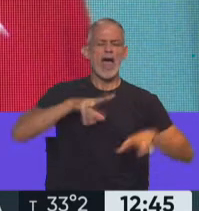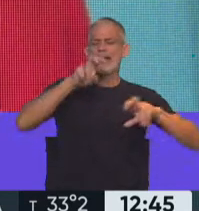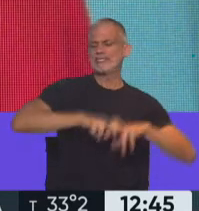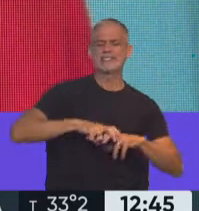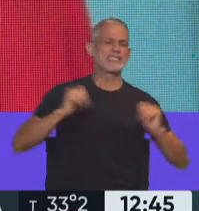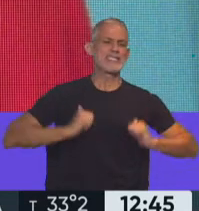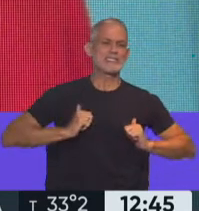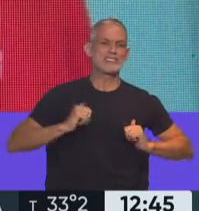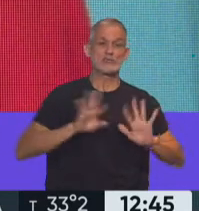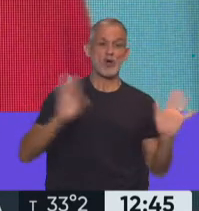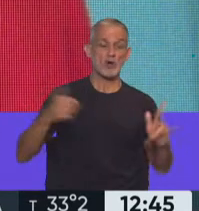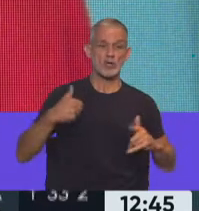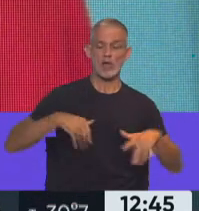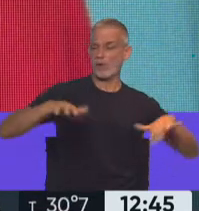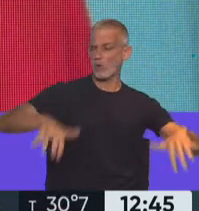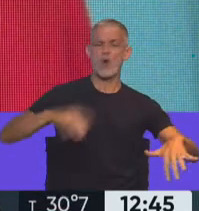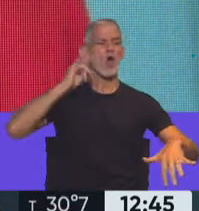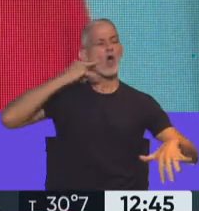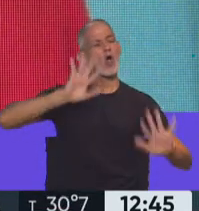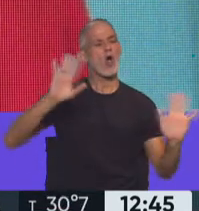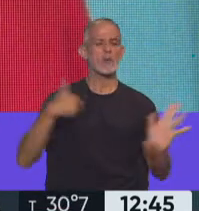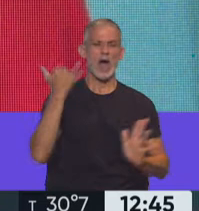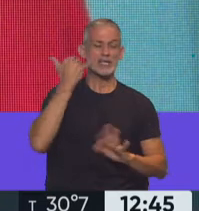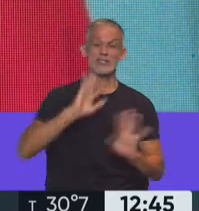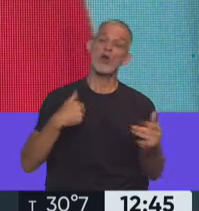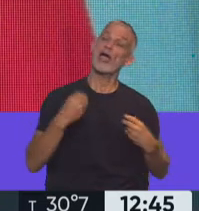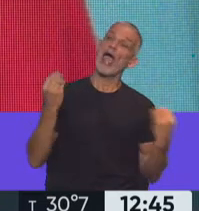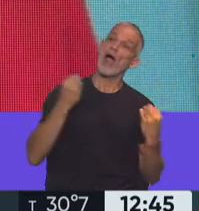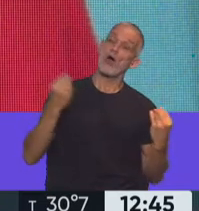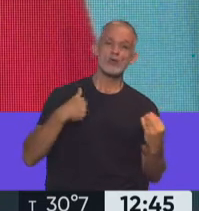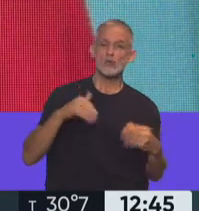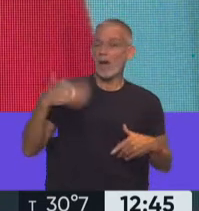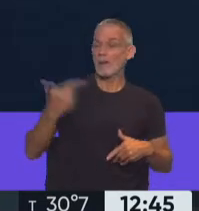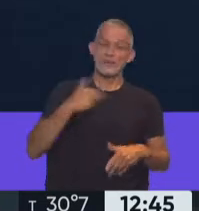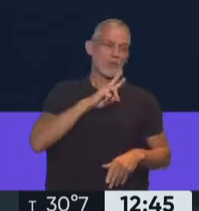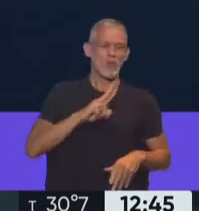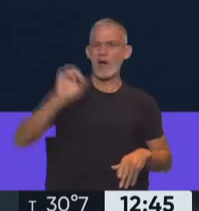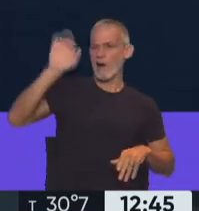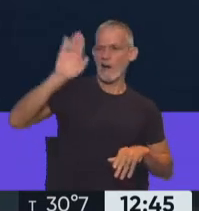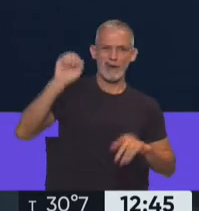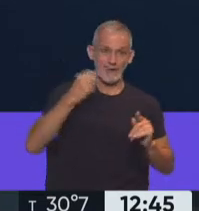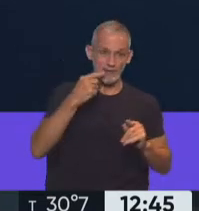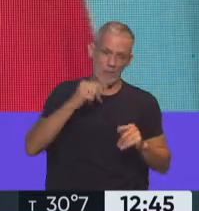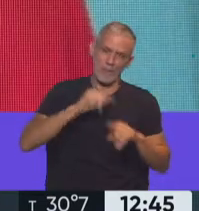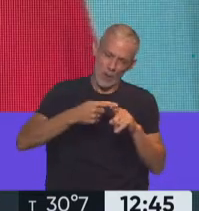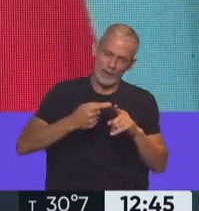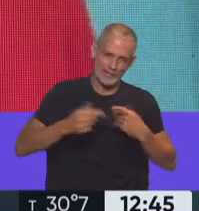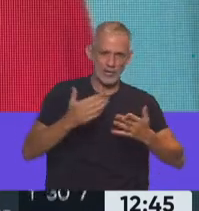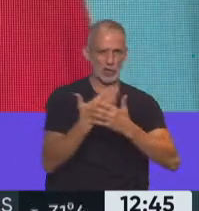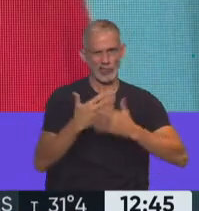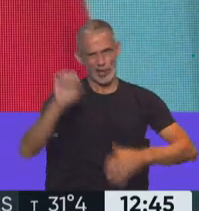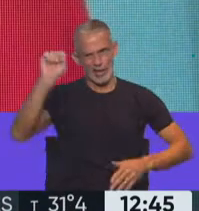decisión de mi casa donde estaba confortable y dije bueno que voy a hacer una vecina facha además tenía ideología política no interesante